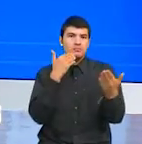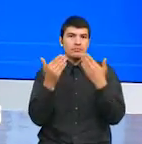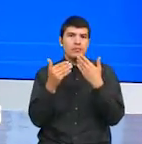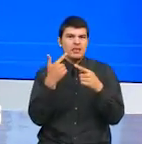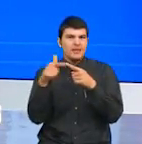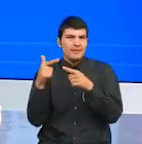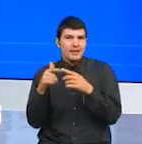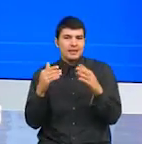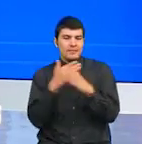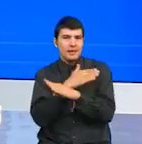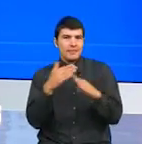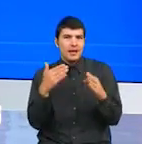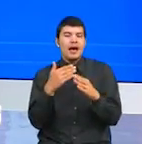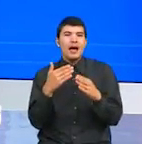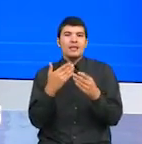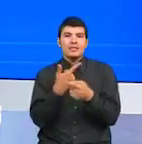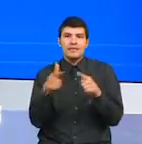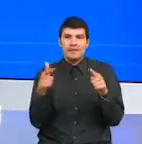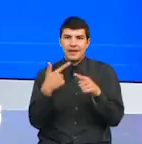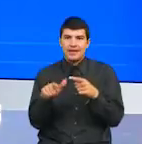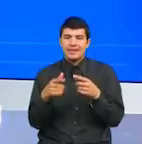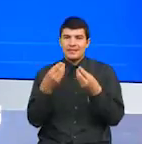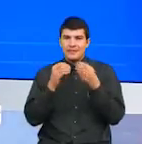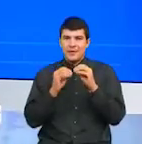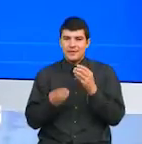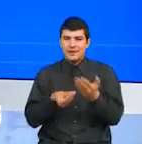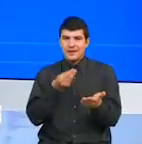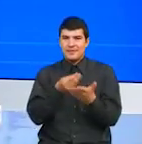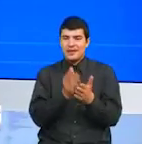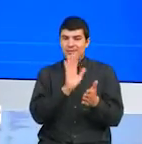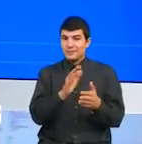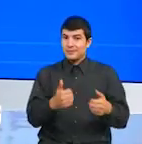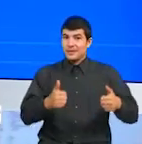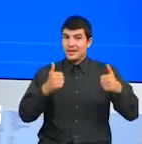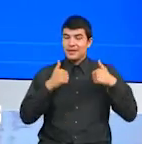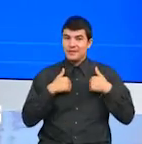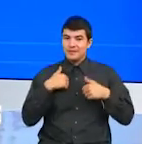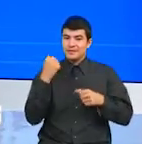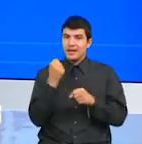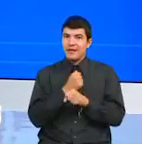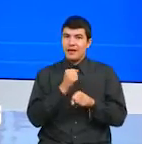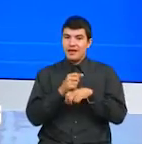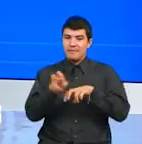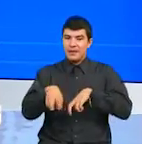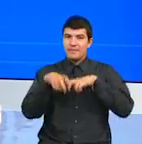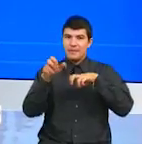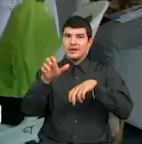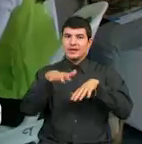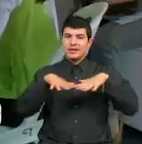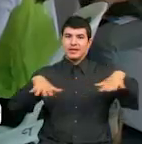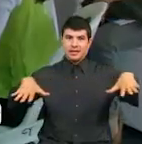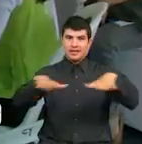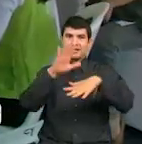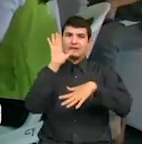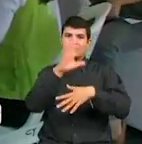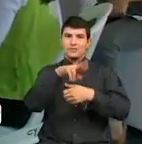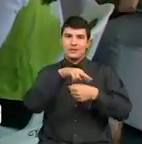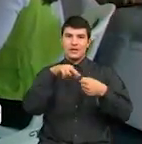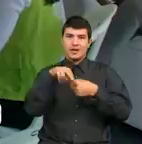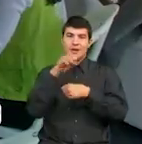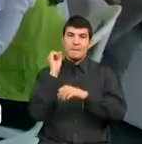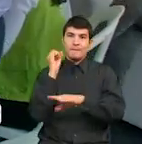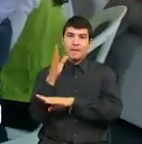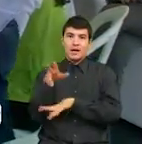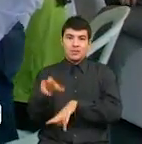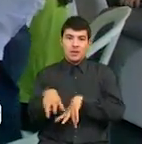y mecanismos de financiación que les beneficiaría a la hora de trabajar la tierra en los campos de esa región. El Banco Agrario